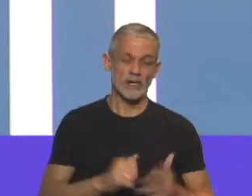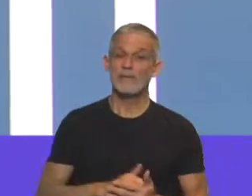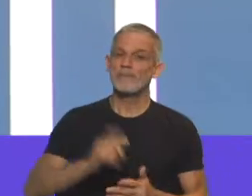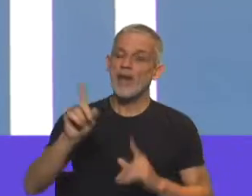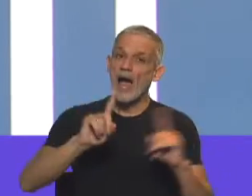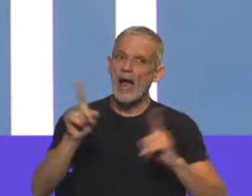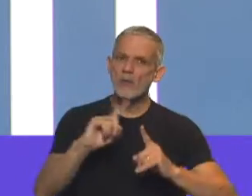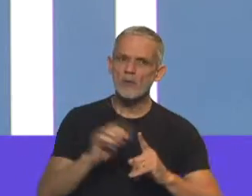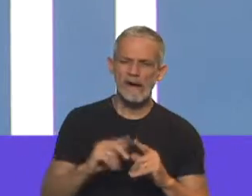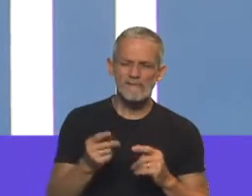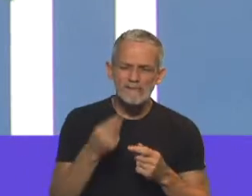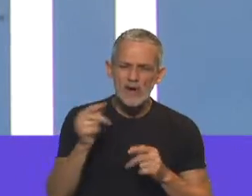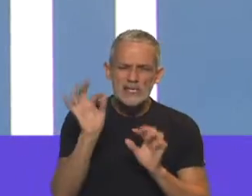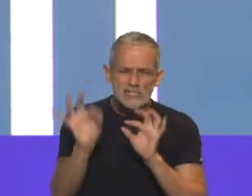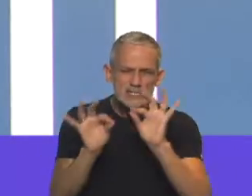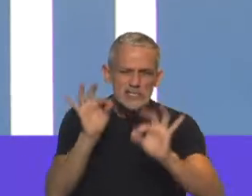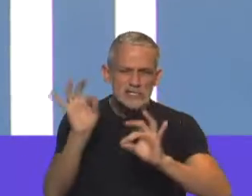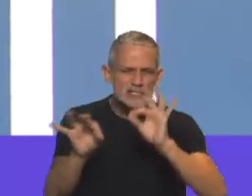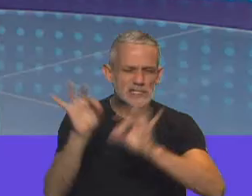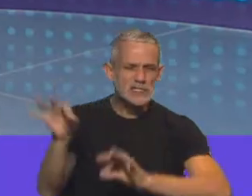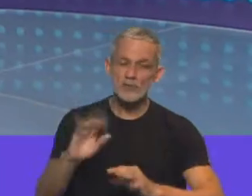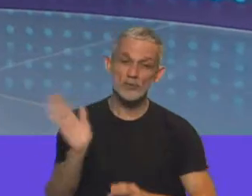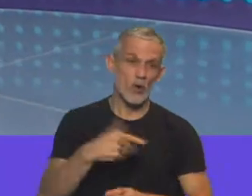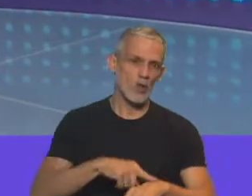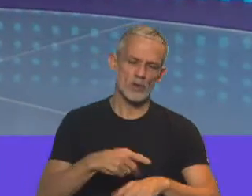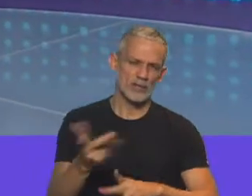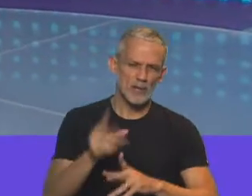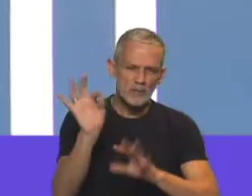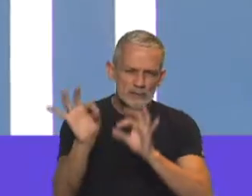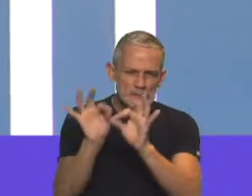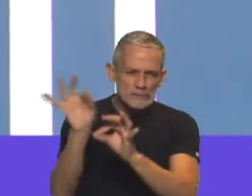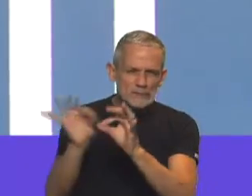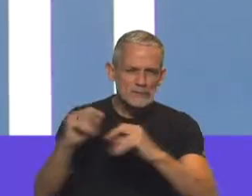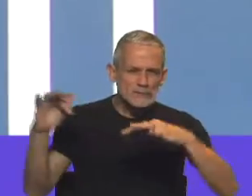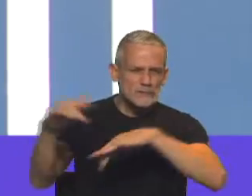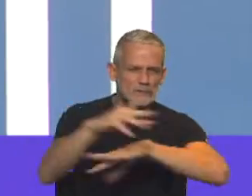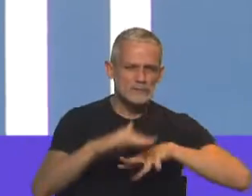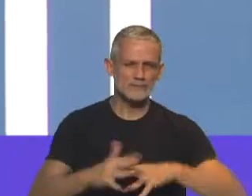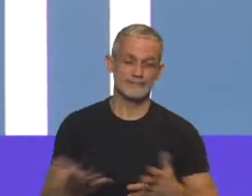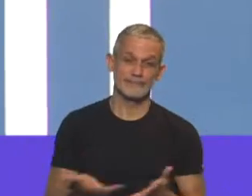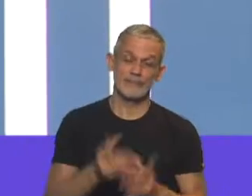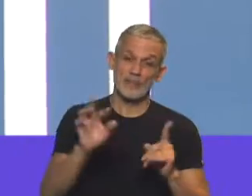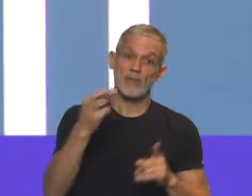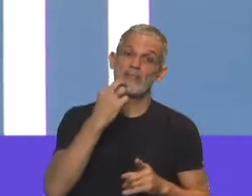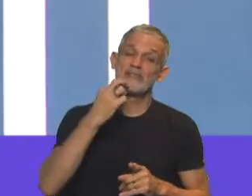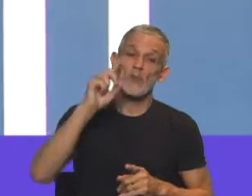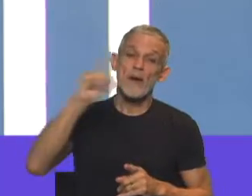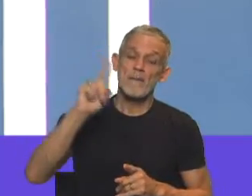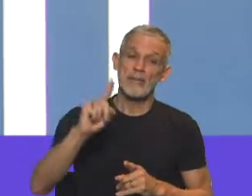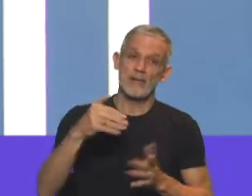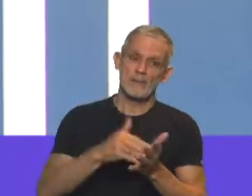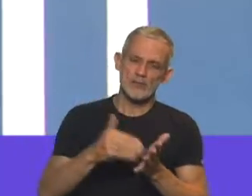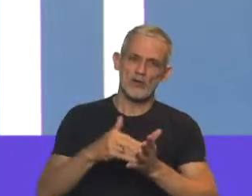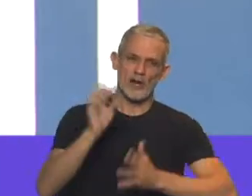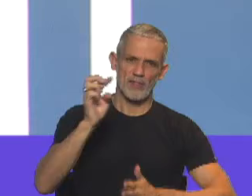que van envenenando el discurso todo el tiempo todo el tiempo y además tenemos un regalito de 19 mil millones de dólares que hay que